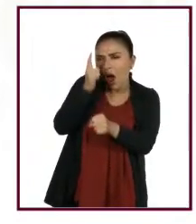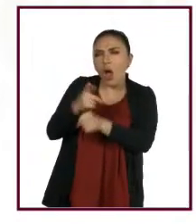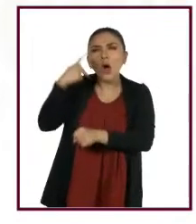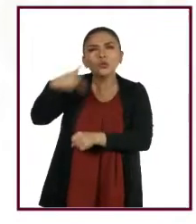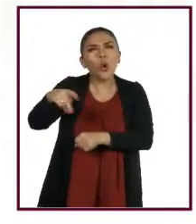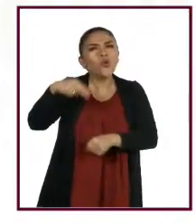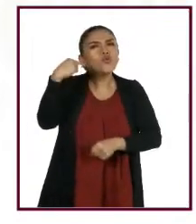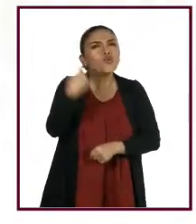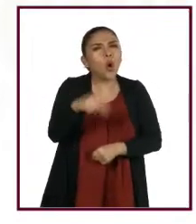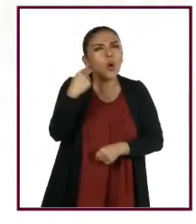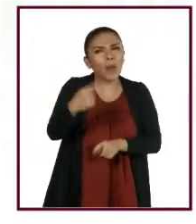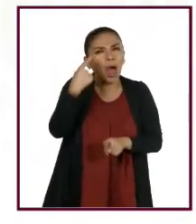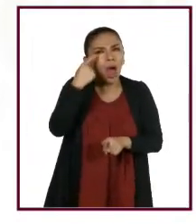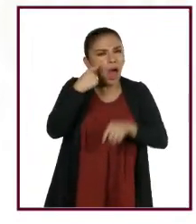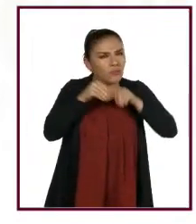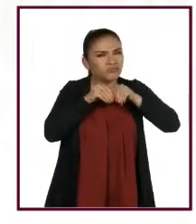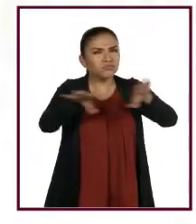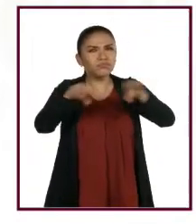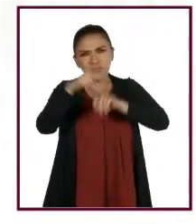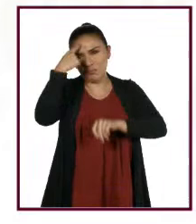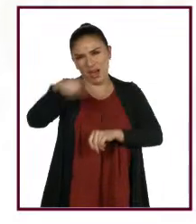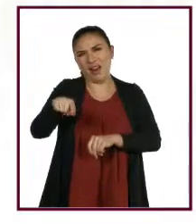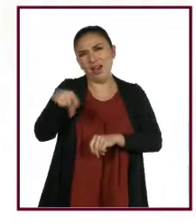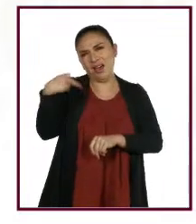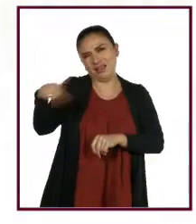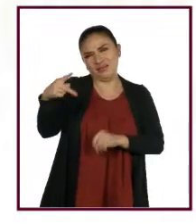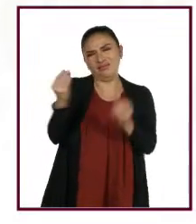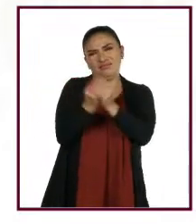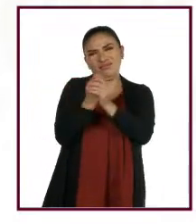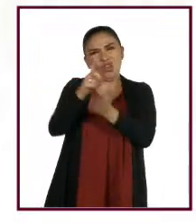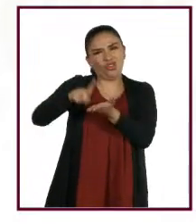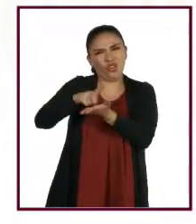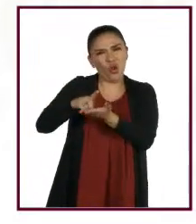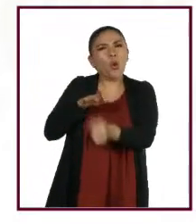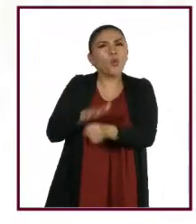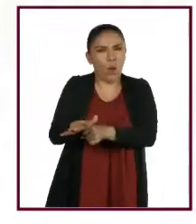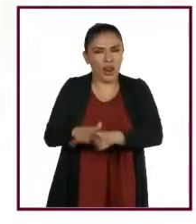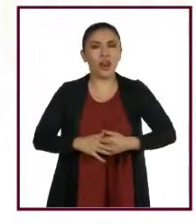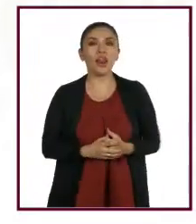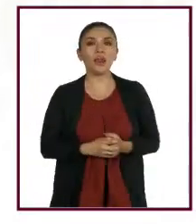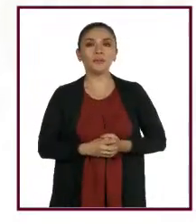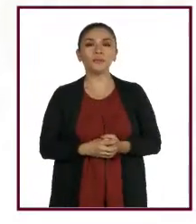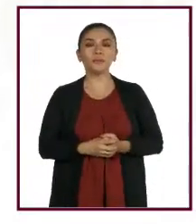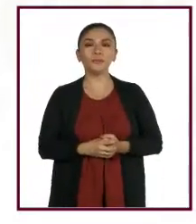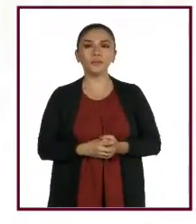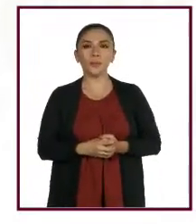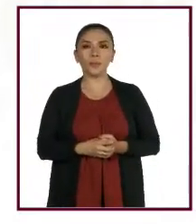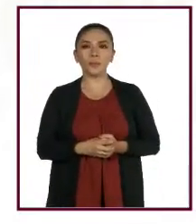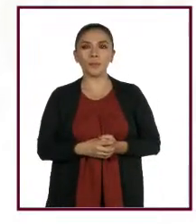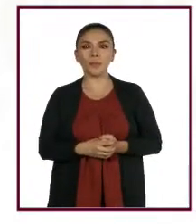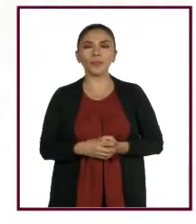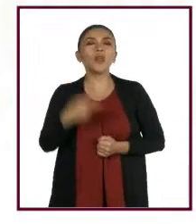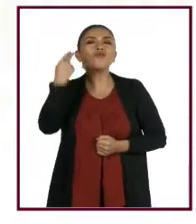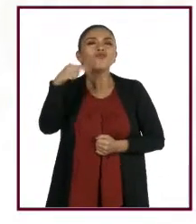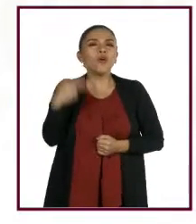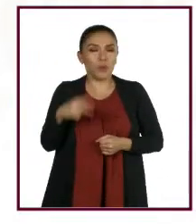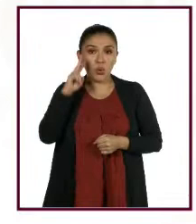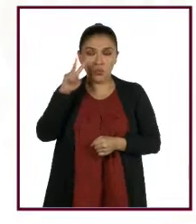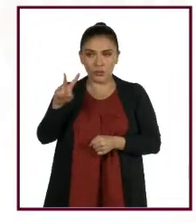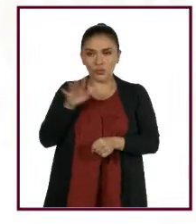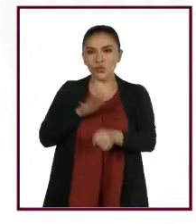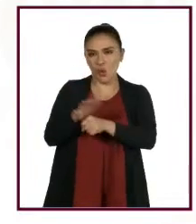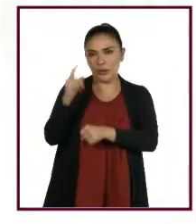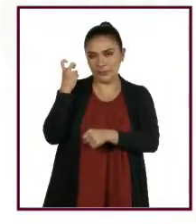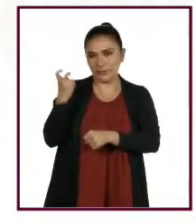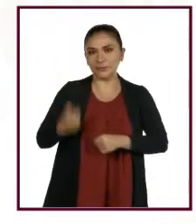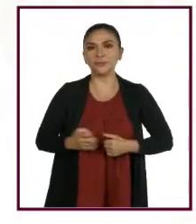más frecuentes que tienen que ver con el uso de este tipo de sustancias. Vamos a ver esos nombres en las siguientes